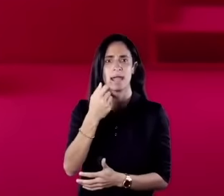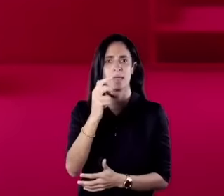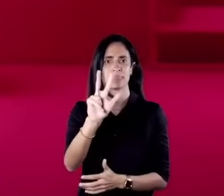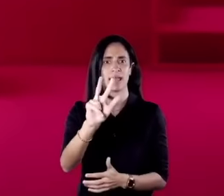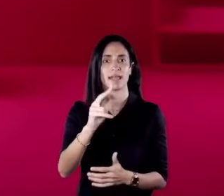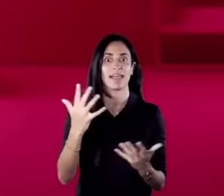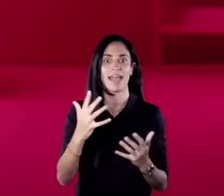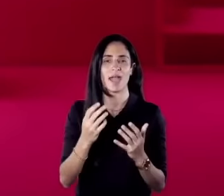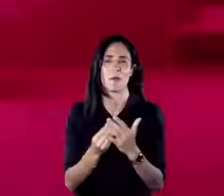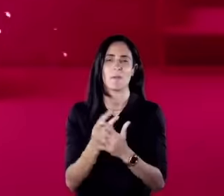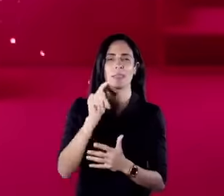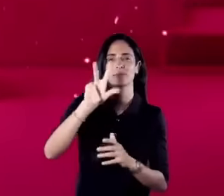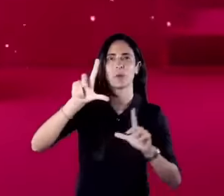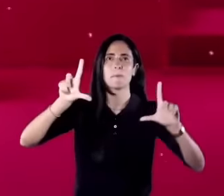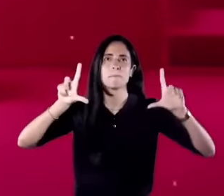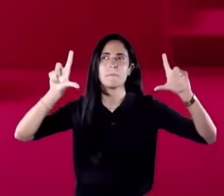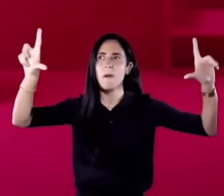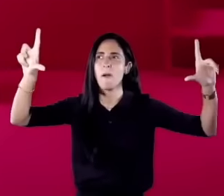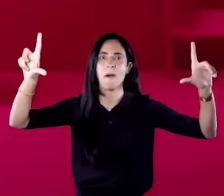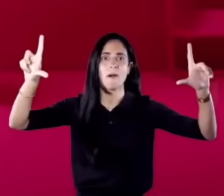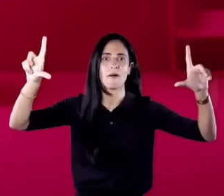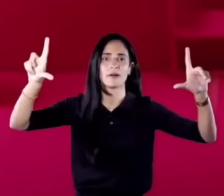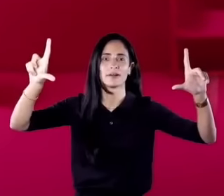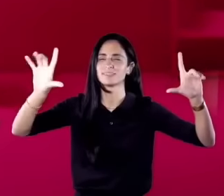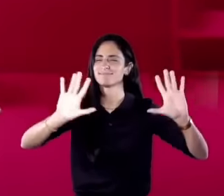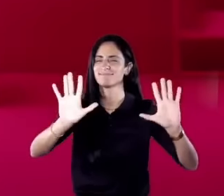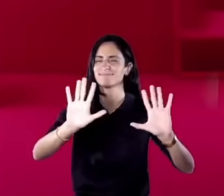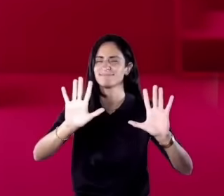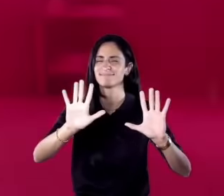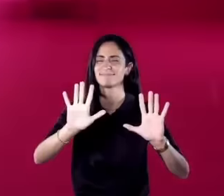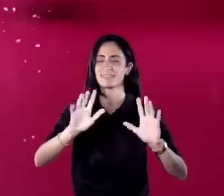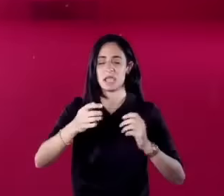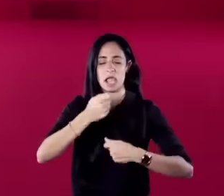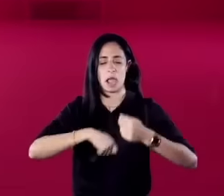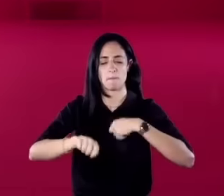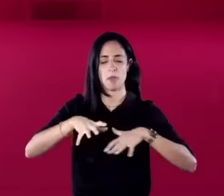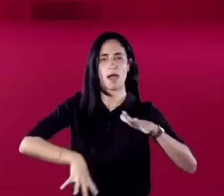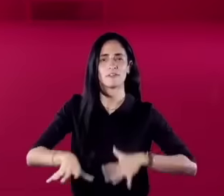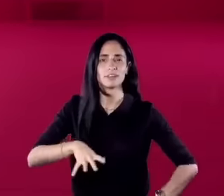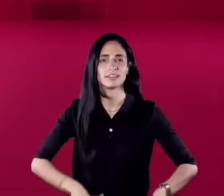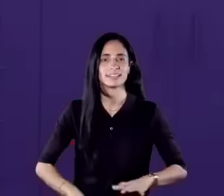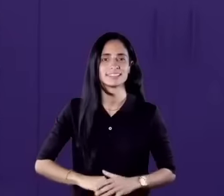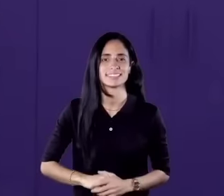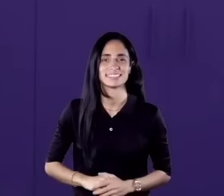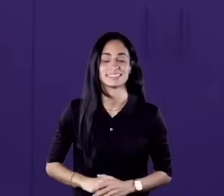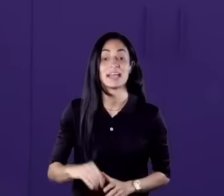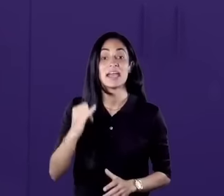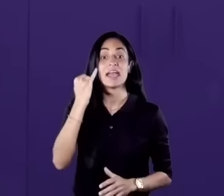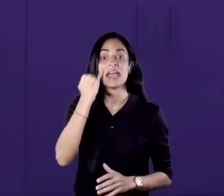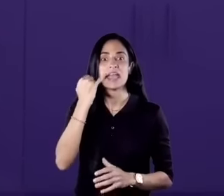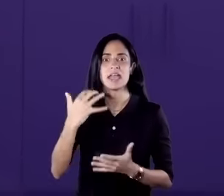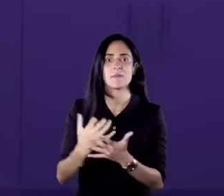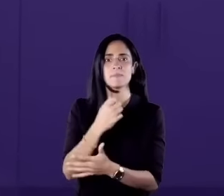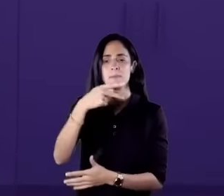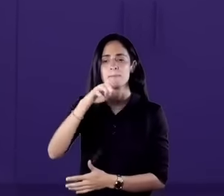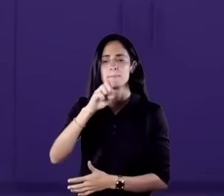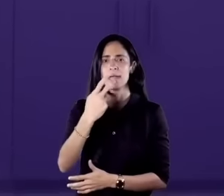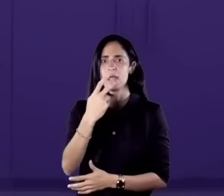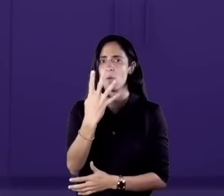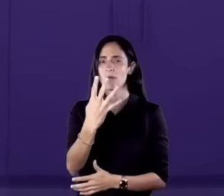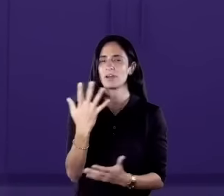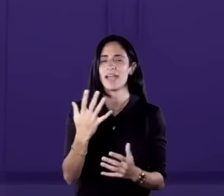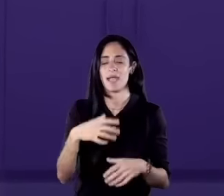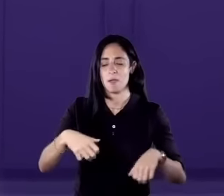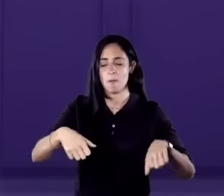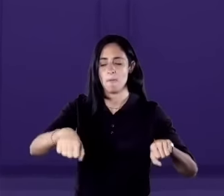Me compro un televisor. O mejor, me cambio de outfit. Si yo me pego en el Pega 4, yo